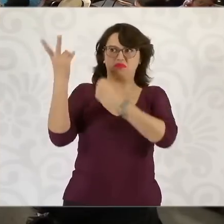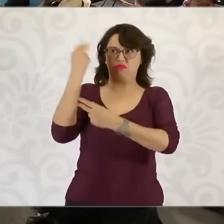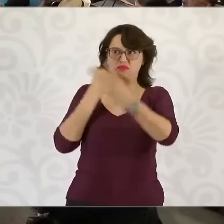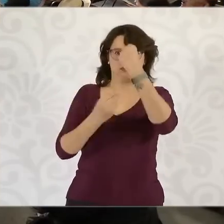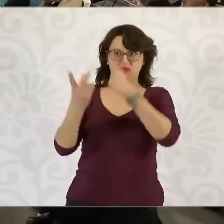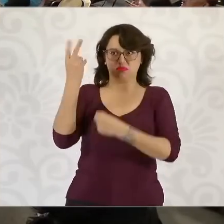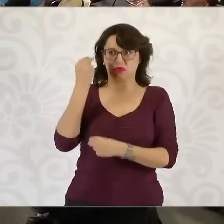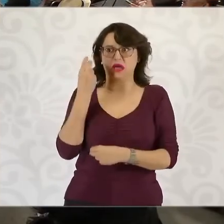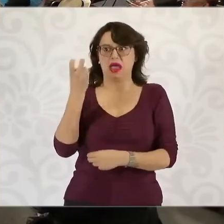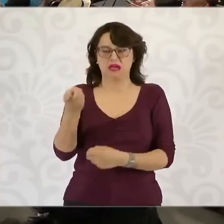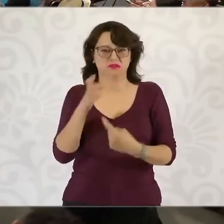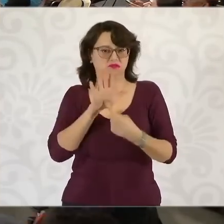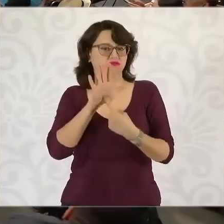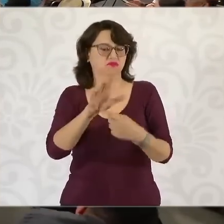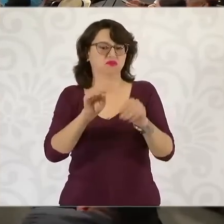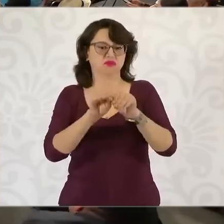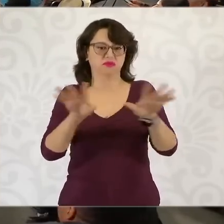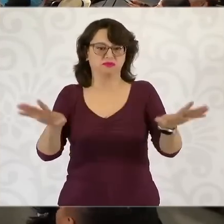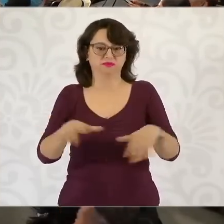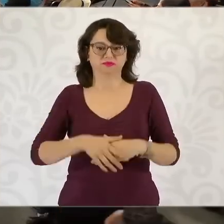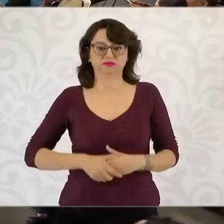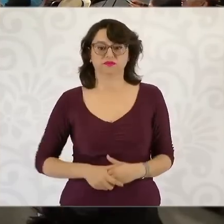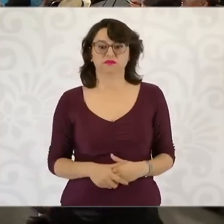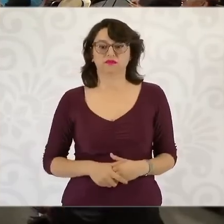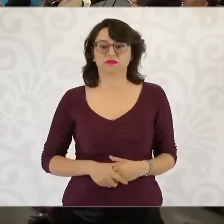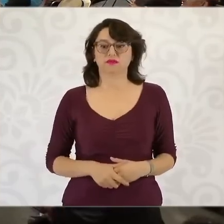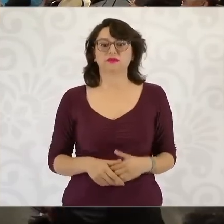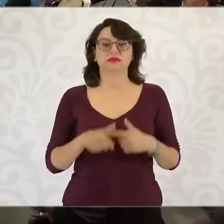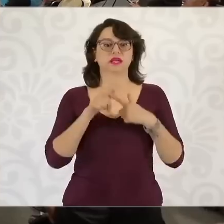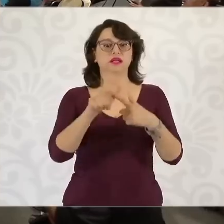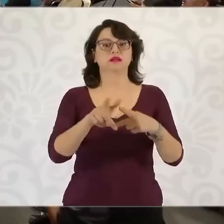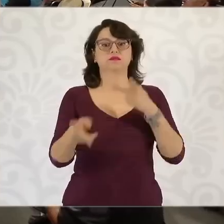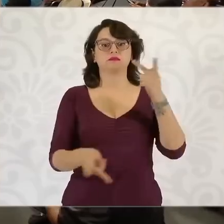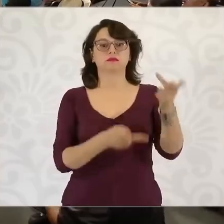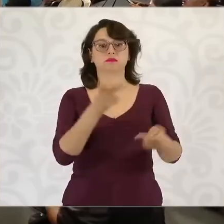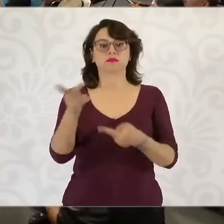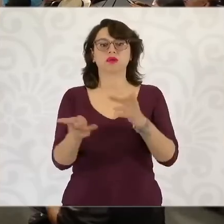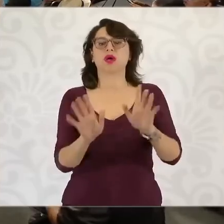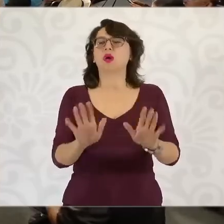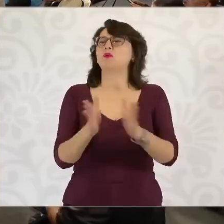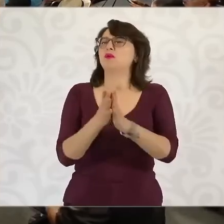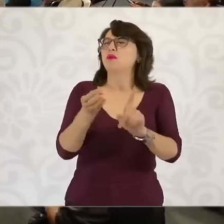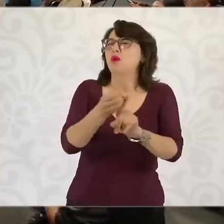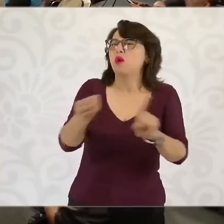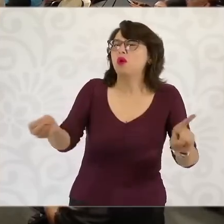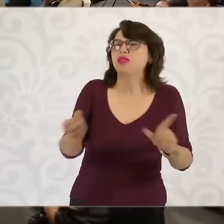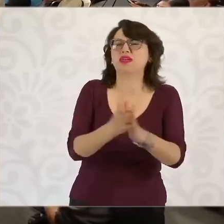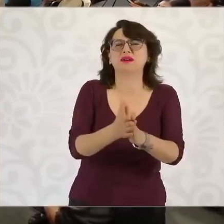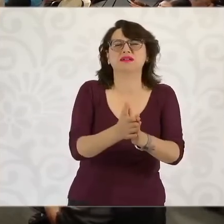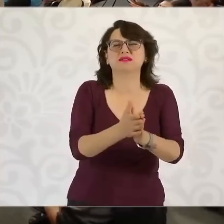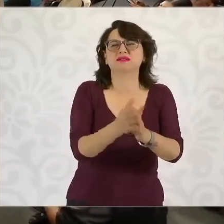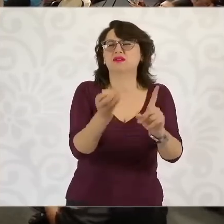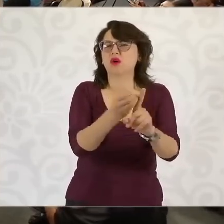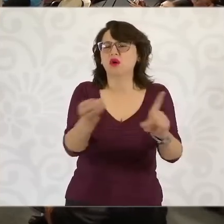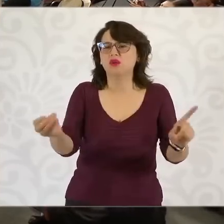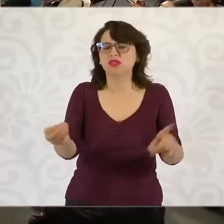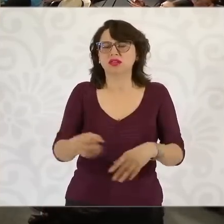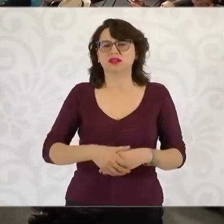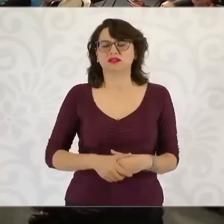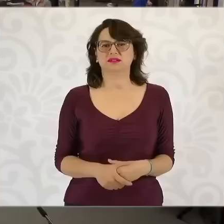creo que usted iba a terminar. Terminamos. Por orden. Sobre el tema. Vamos por orden. Sí. Si les parece. Sí.